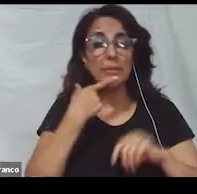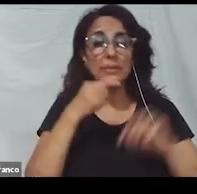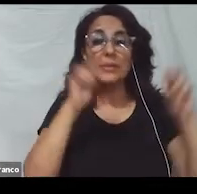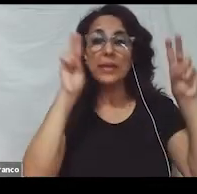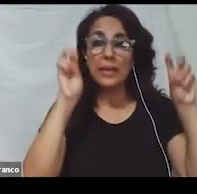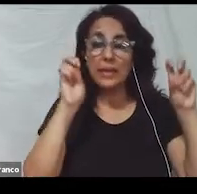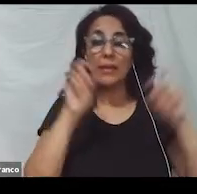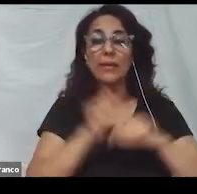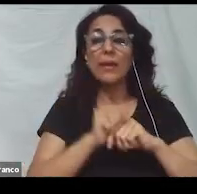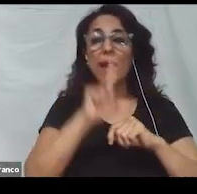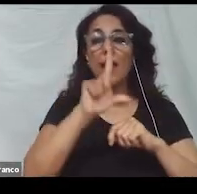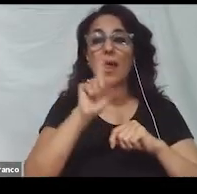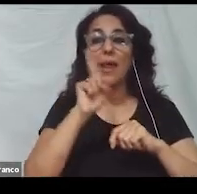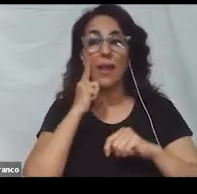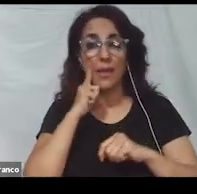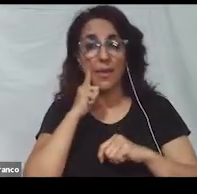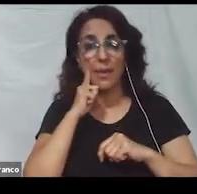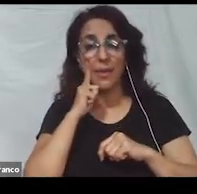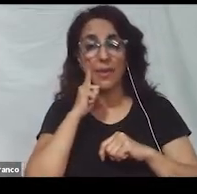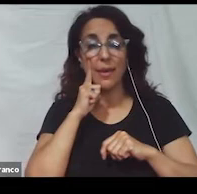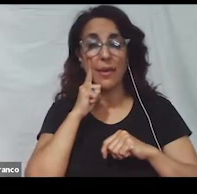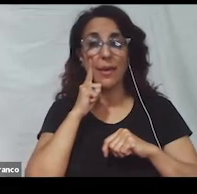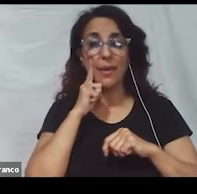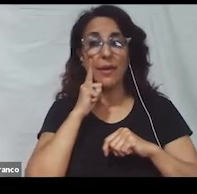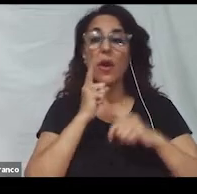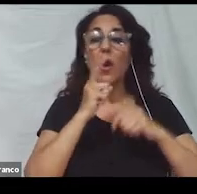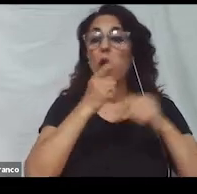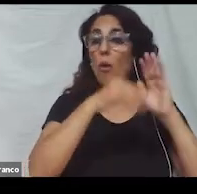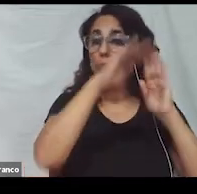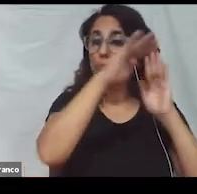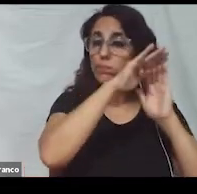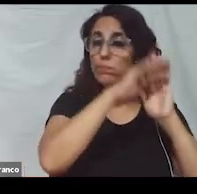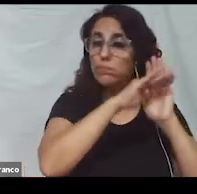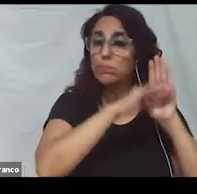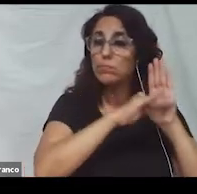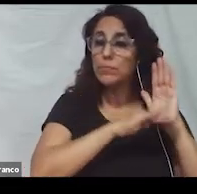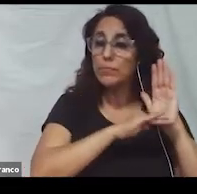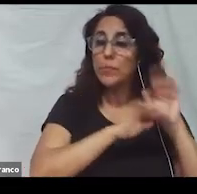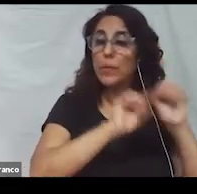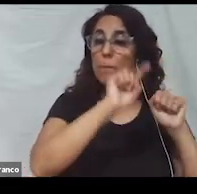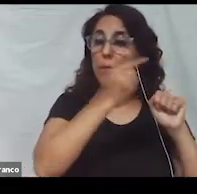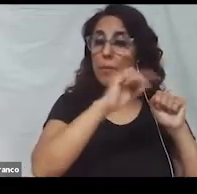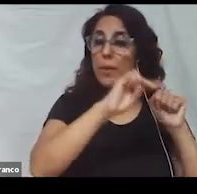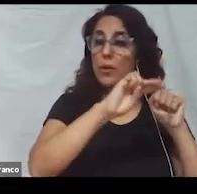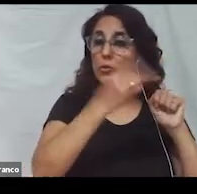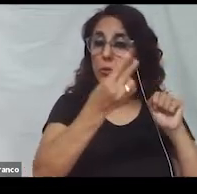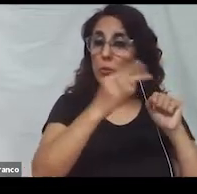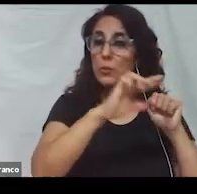existe la etiqueta LI. Entonces podríamos tener en una lista ordenada los elementos primero, segundo y